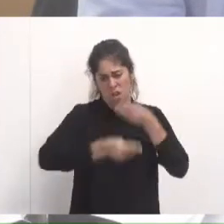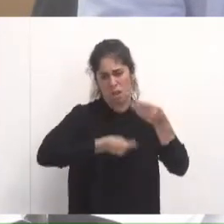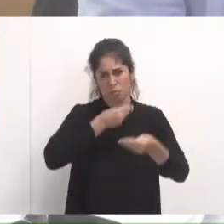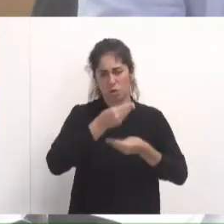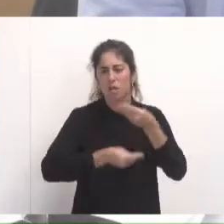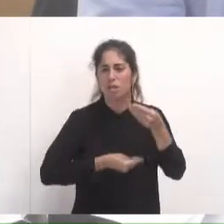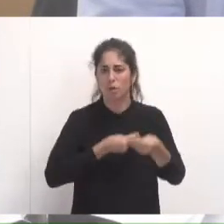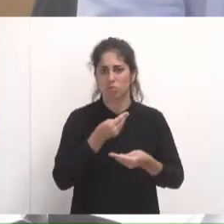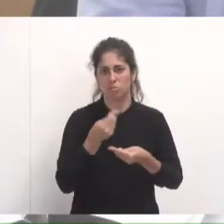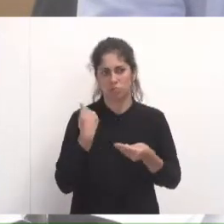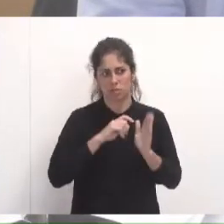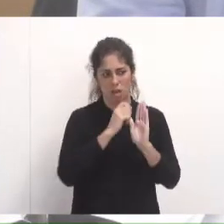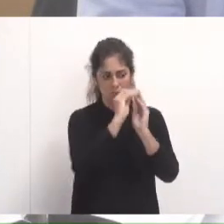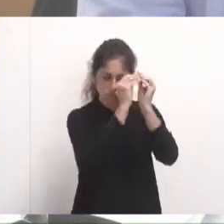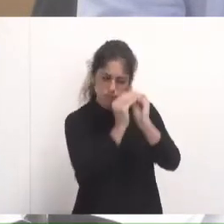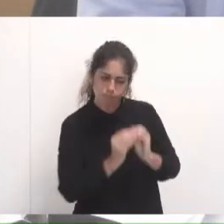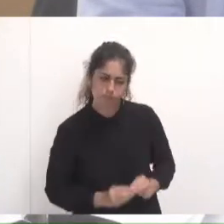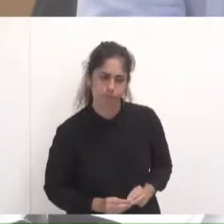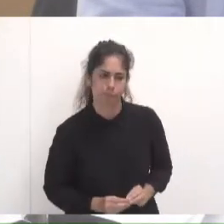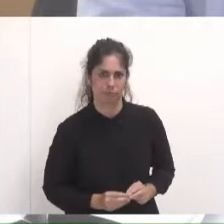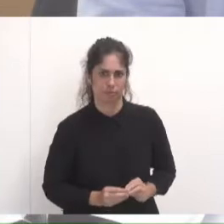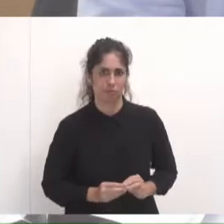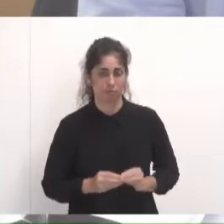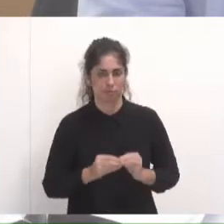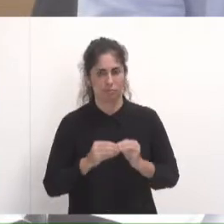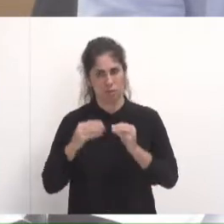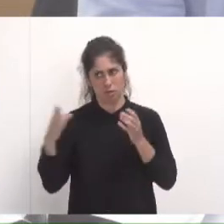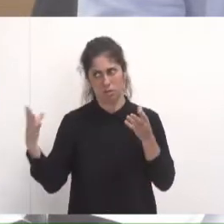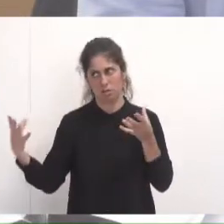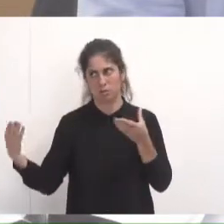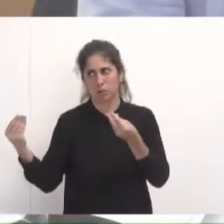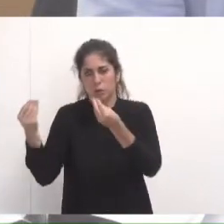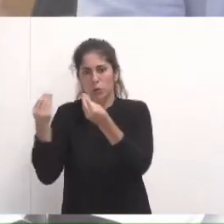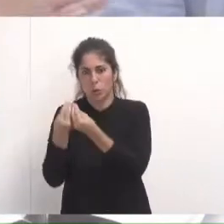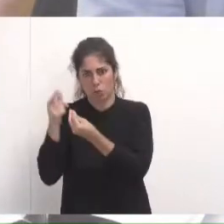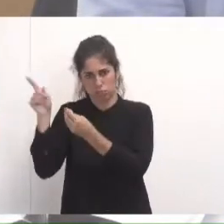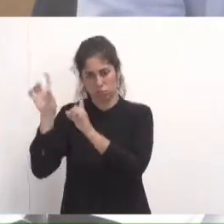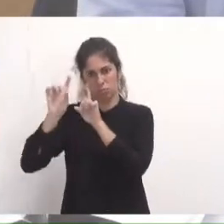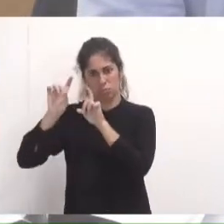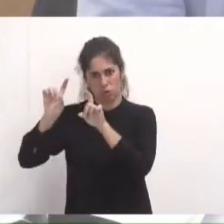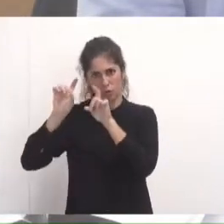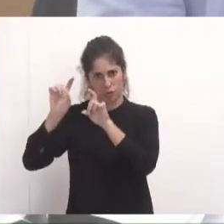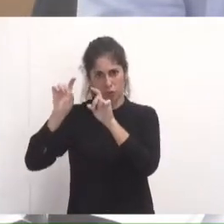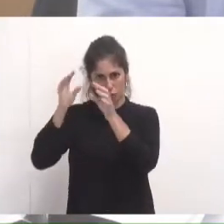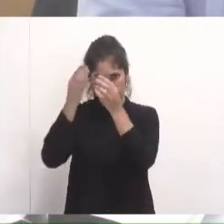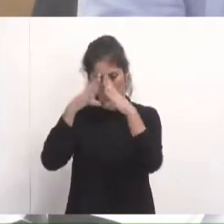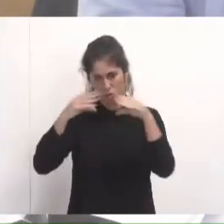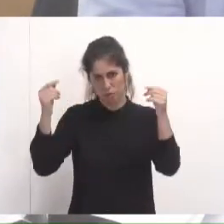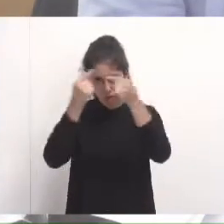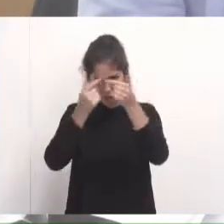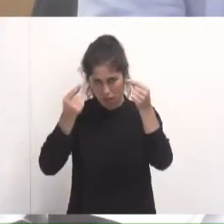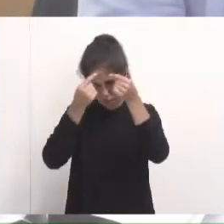elaborado conjuntamente con los criterios que el profesor Gajú ha establecido